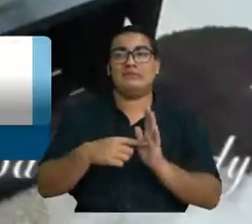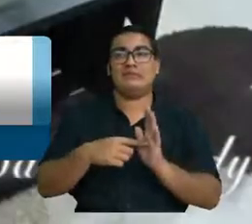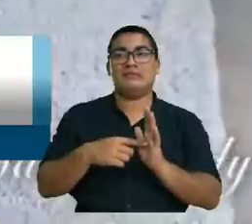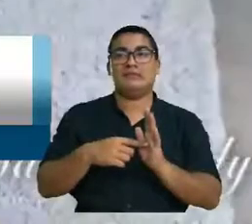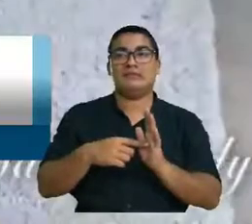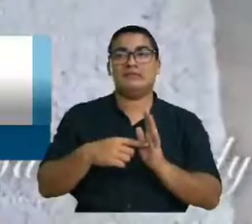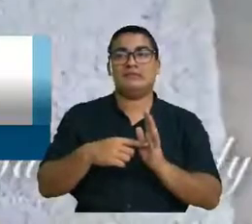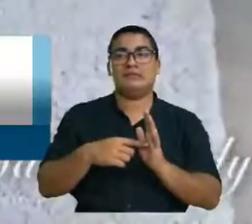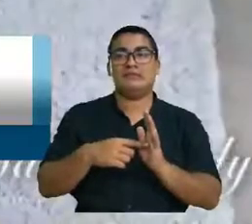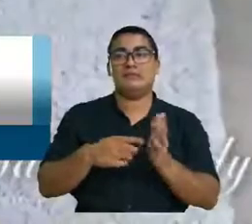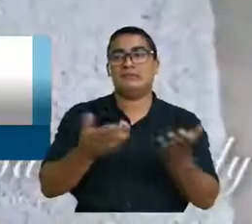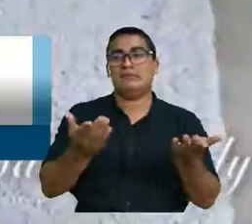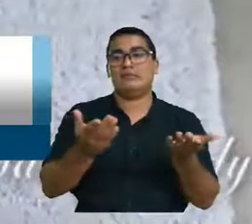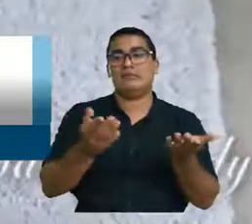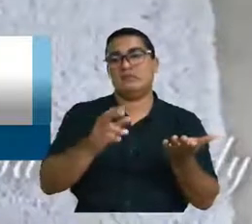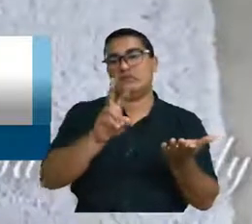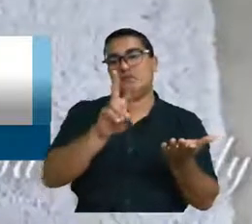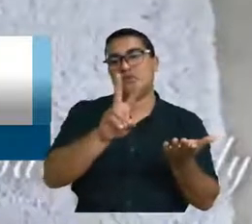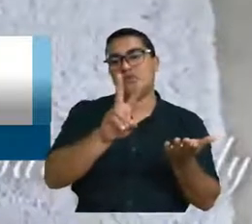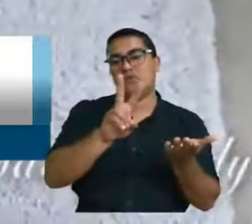que corresponden a dos